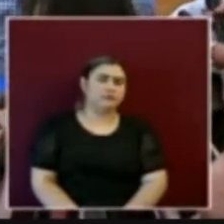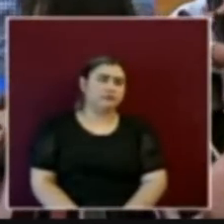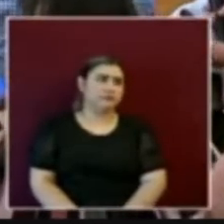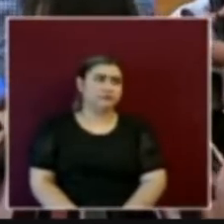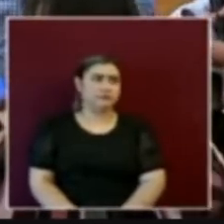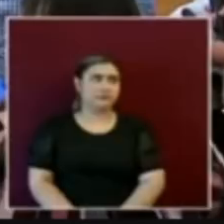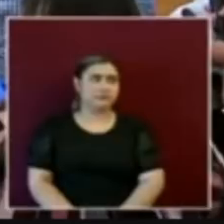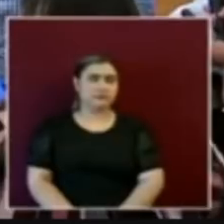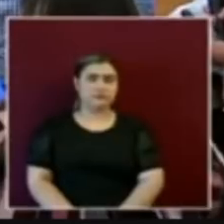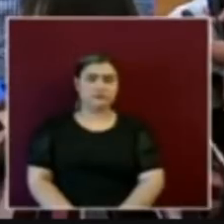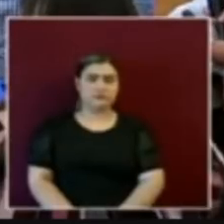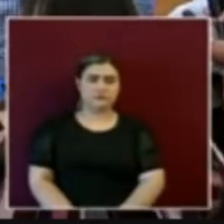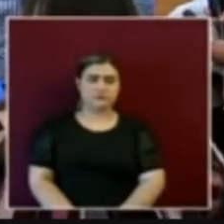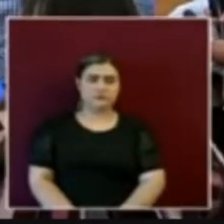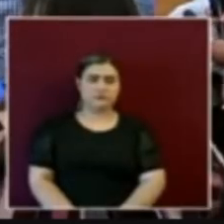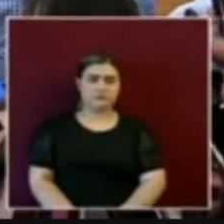Compañeros.